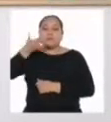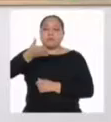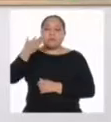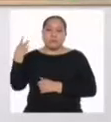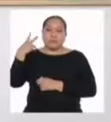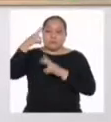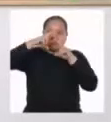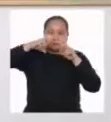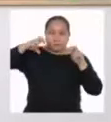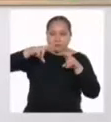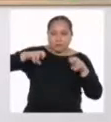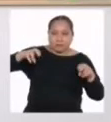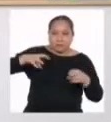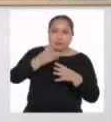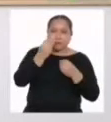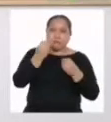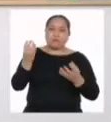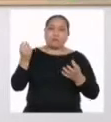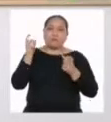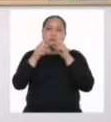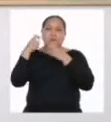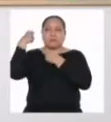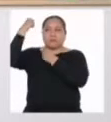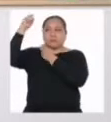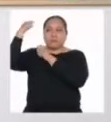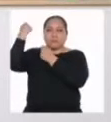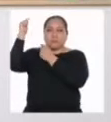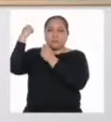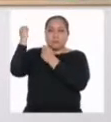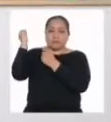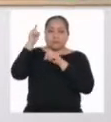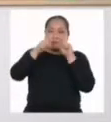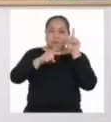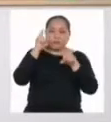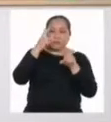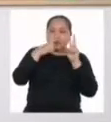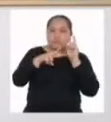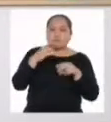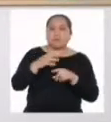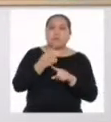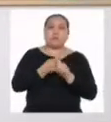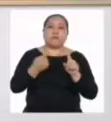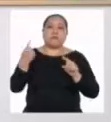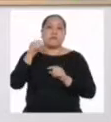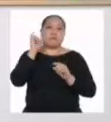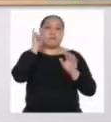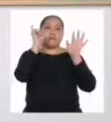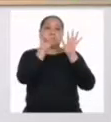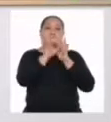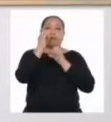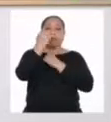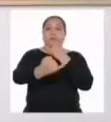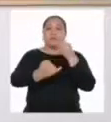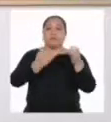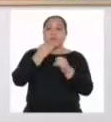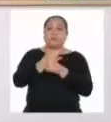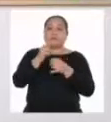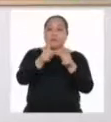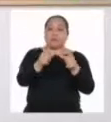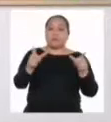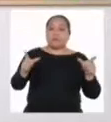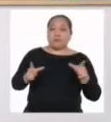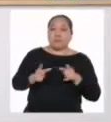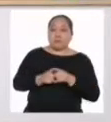investigadores y atrae cada año a más turistas de todo el mundo. Sin embargo, Esta imagen internacional de una